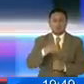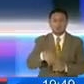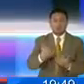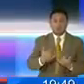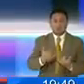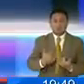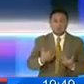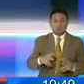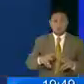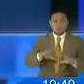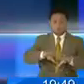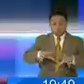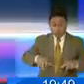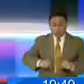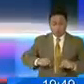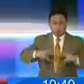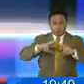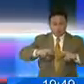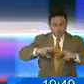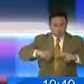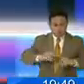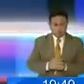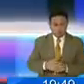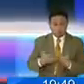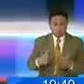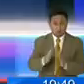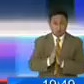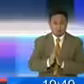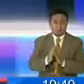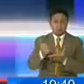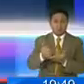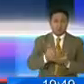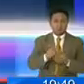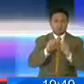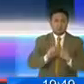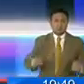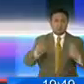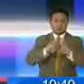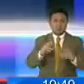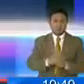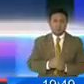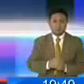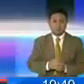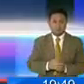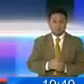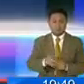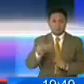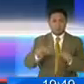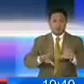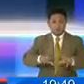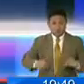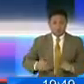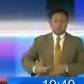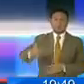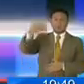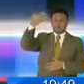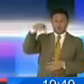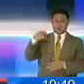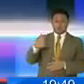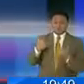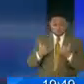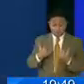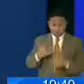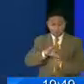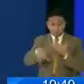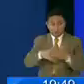cirugía mayor a la corrupción. He pedido ya la ayuda de Naciones Unidas para ello. Que los corruptos de ayer y los corruptos de